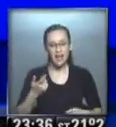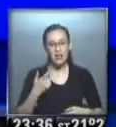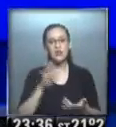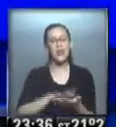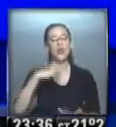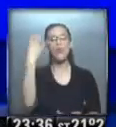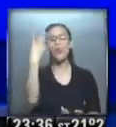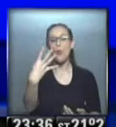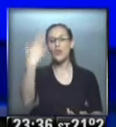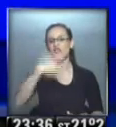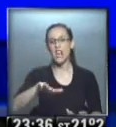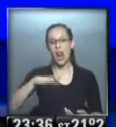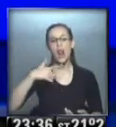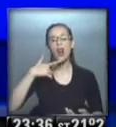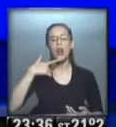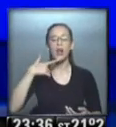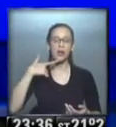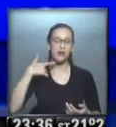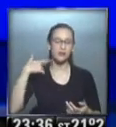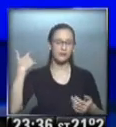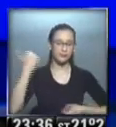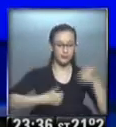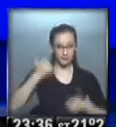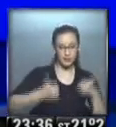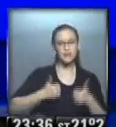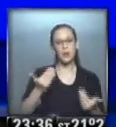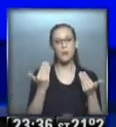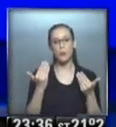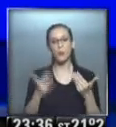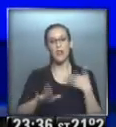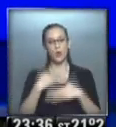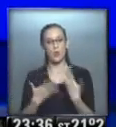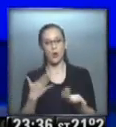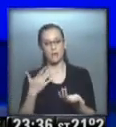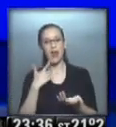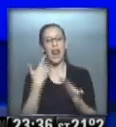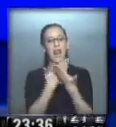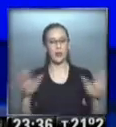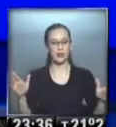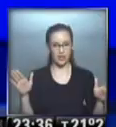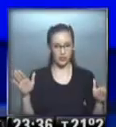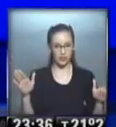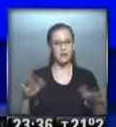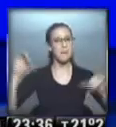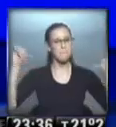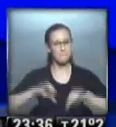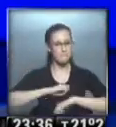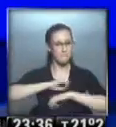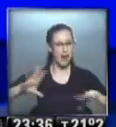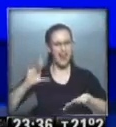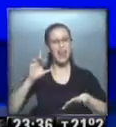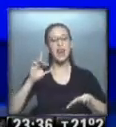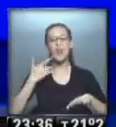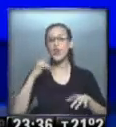cuartos de final de este torneo sudamericano, que le permite al que pase jugar el repechaje para ingresar a la Libertadores. Lo malo para el Granate es que no va a estar